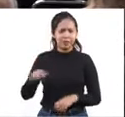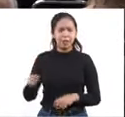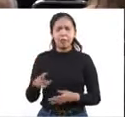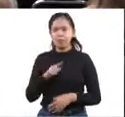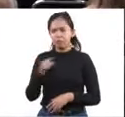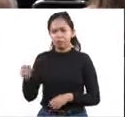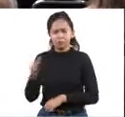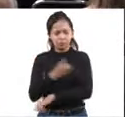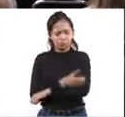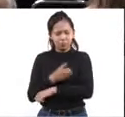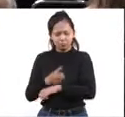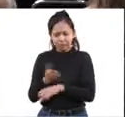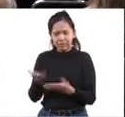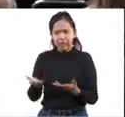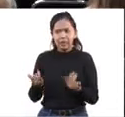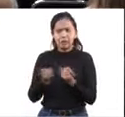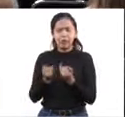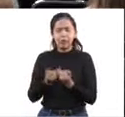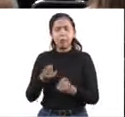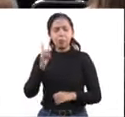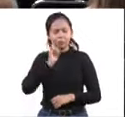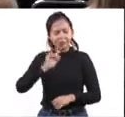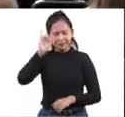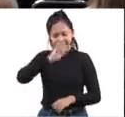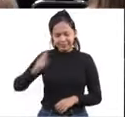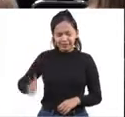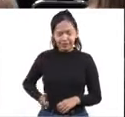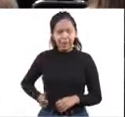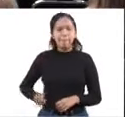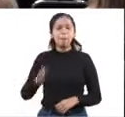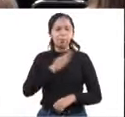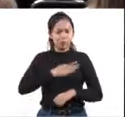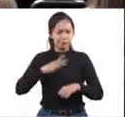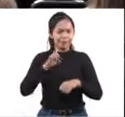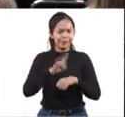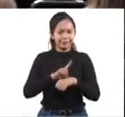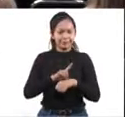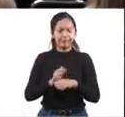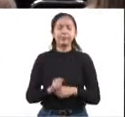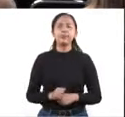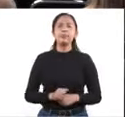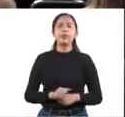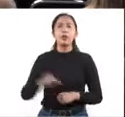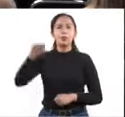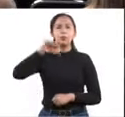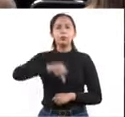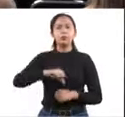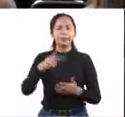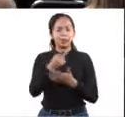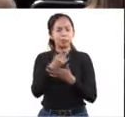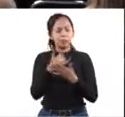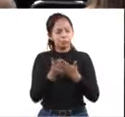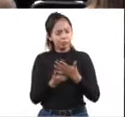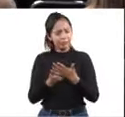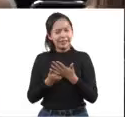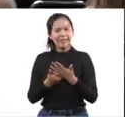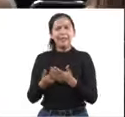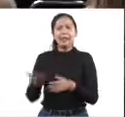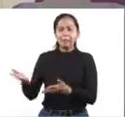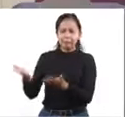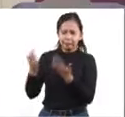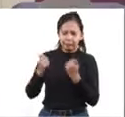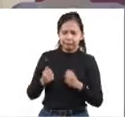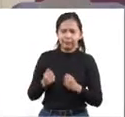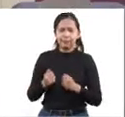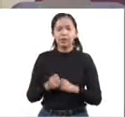colegas, jefa de gobierno, muy buenos días. Hoy nos convoca un proyecto hermoso.